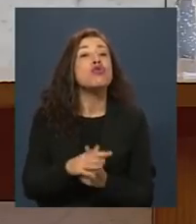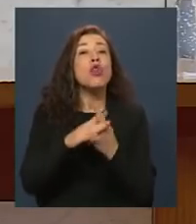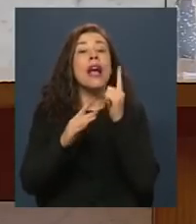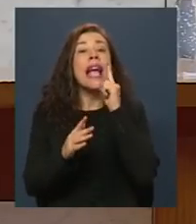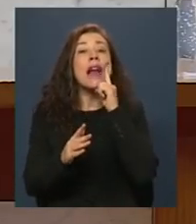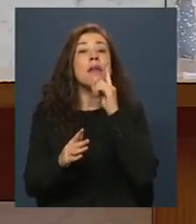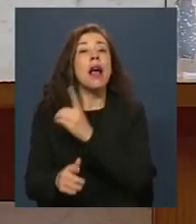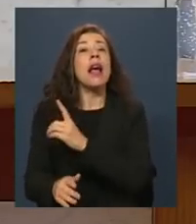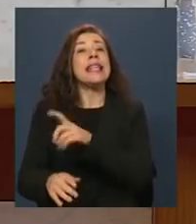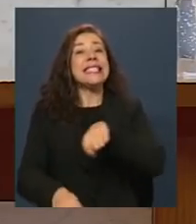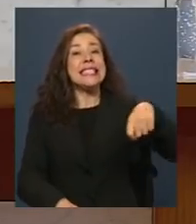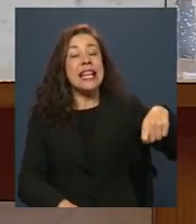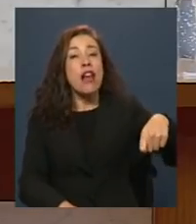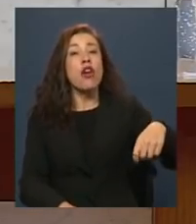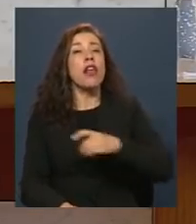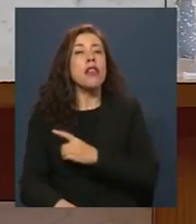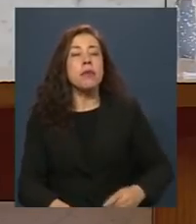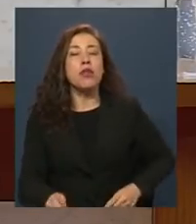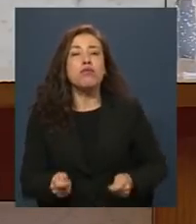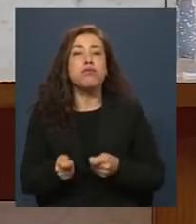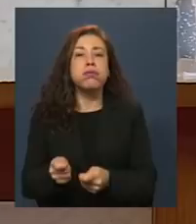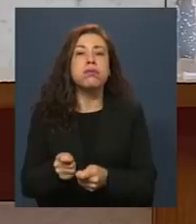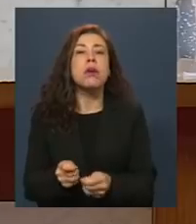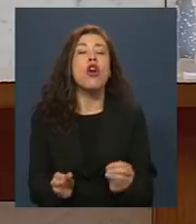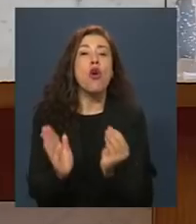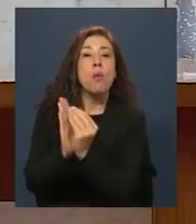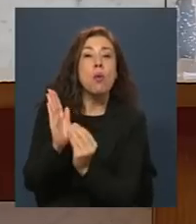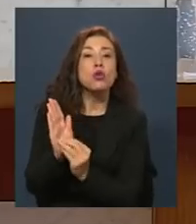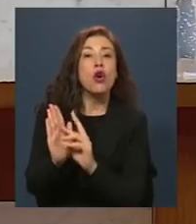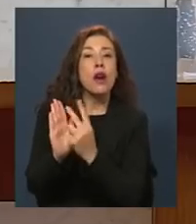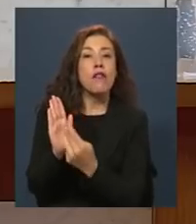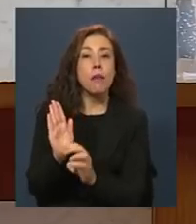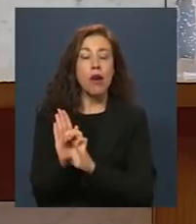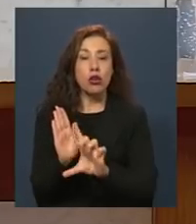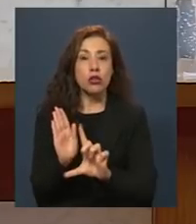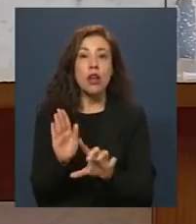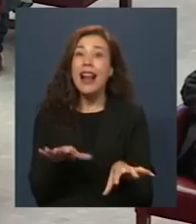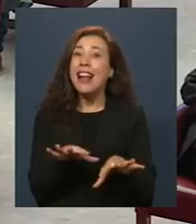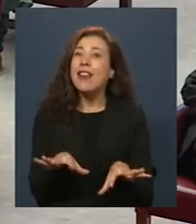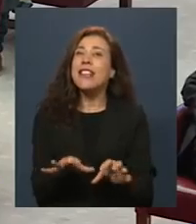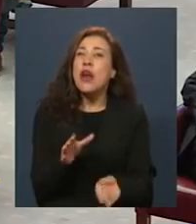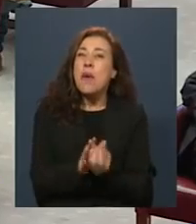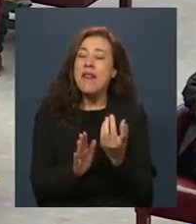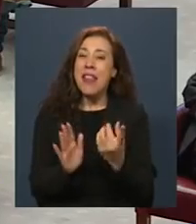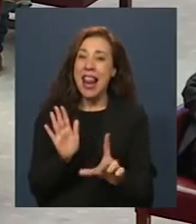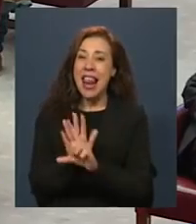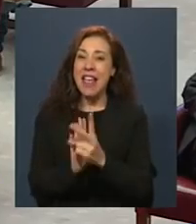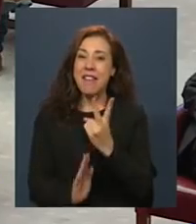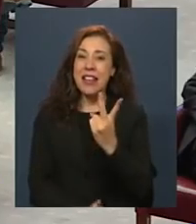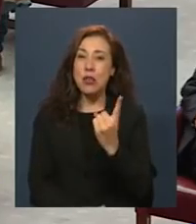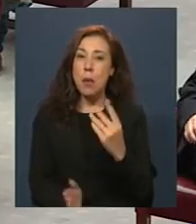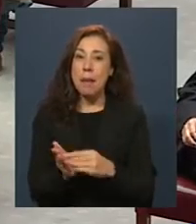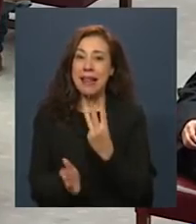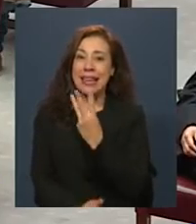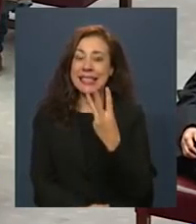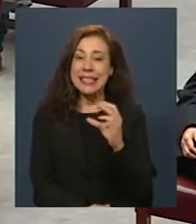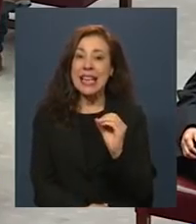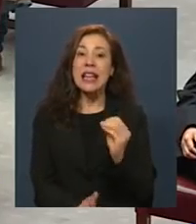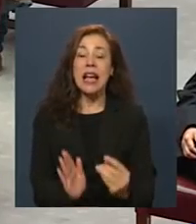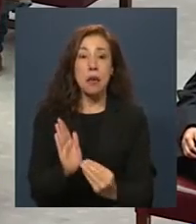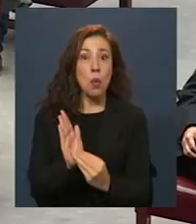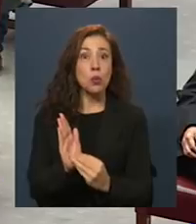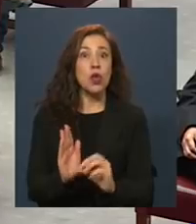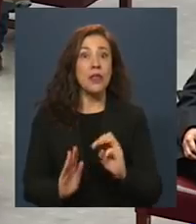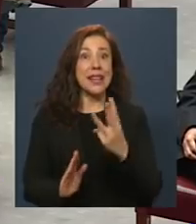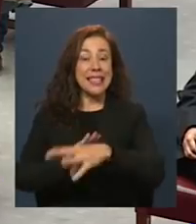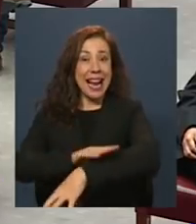parlamentaria, recogida en una reforma constitucional. Lo innovador de la Ley 21.330, que dispuso el tercer